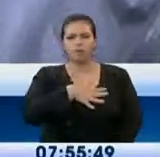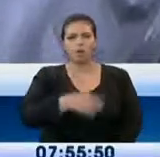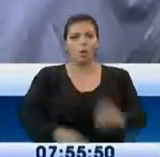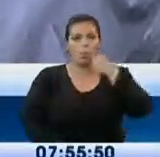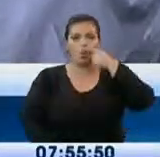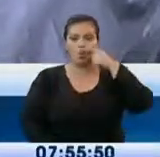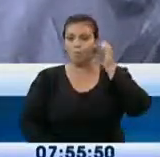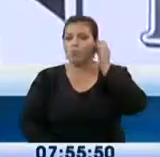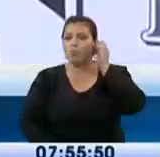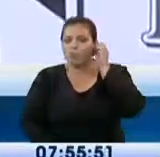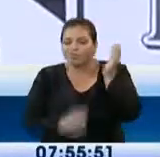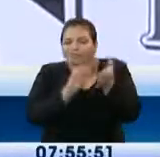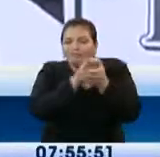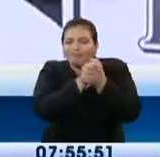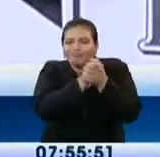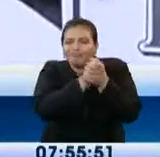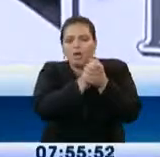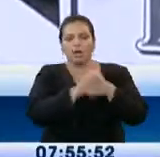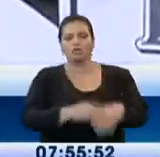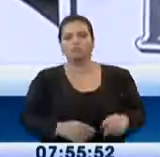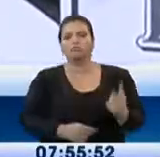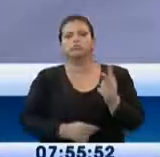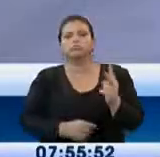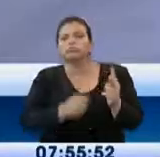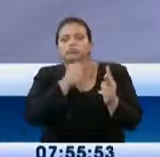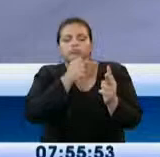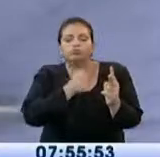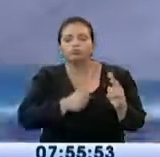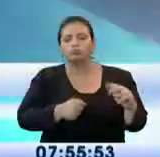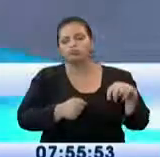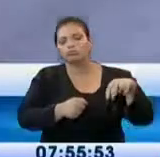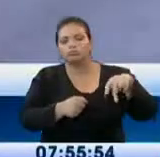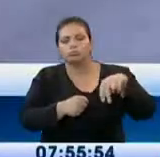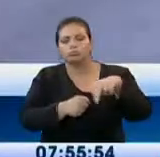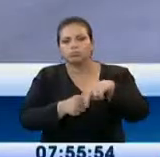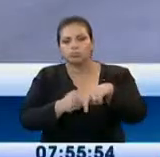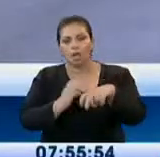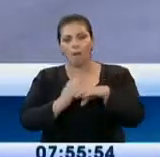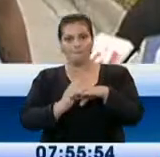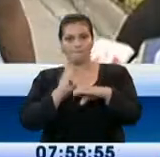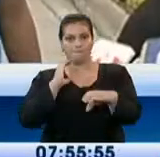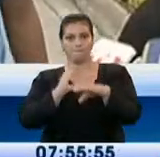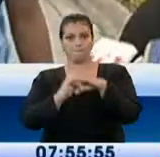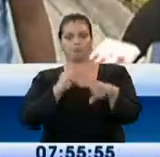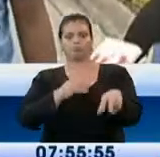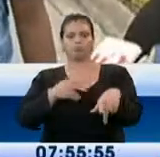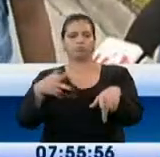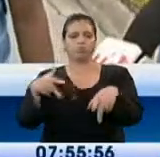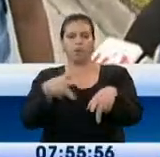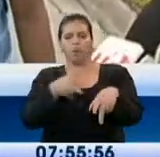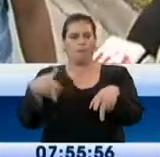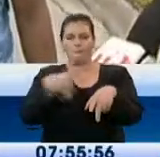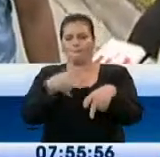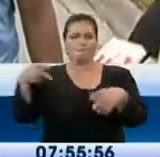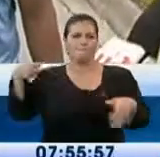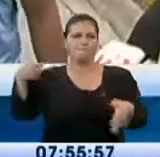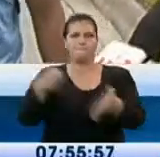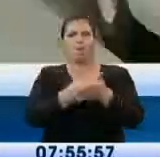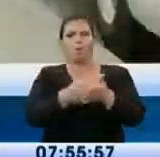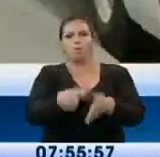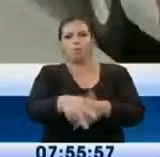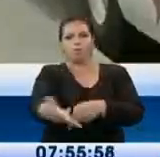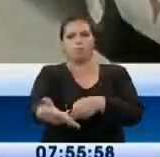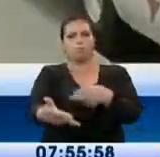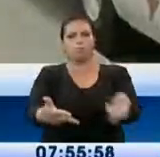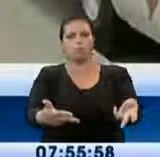esposos murió al ser atropellada por un bus interprovincial en el momento que cruzaba la vía. Corrieron, pero no se dieron cuenta que venía